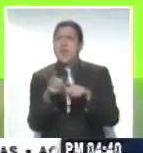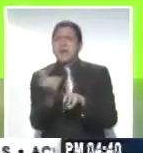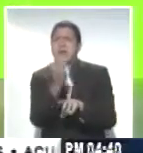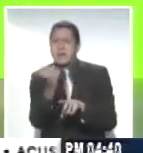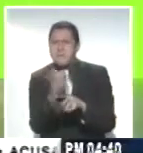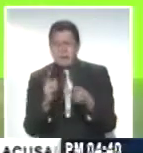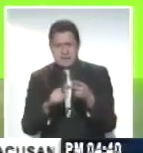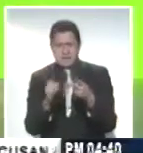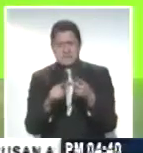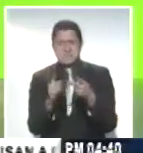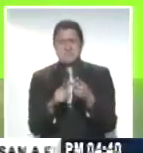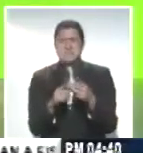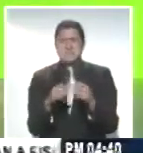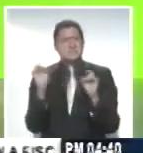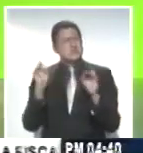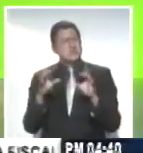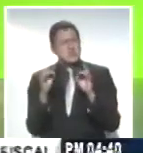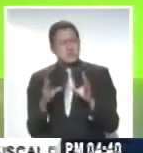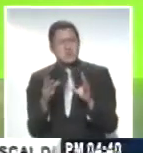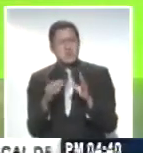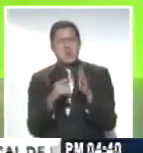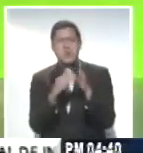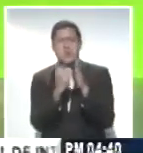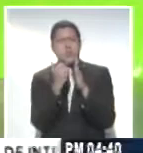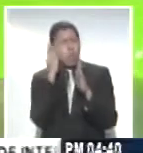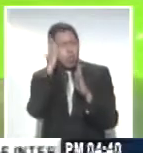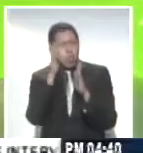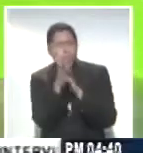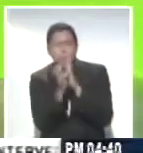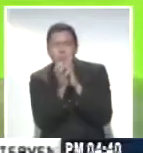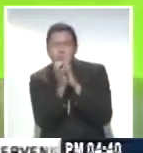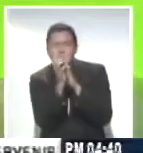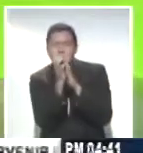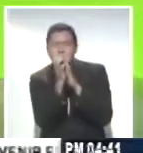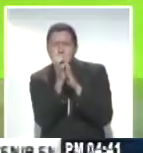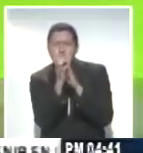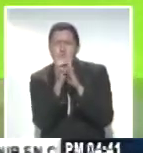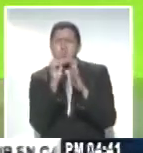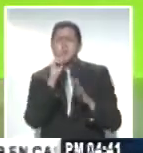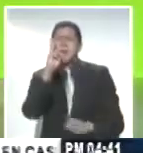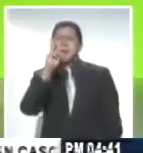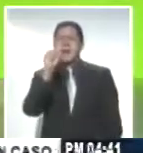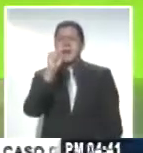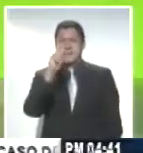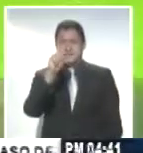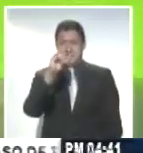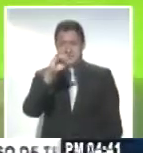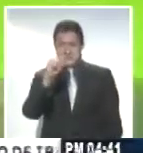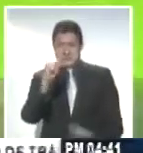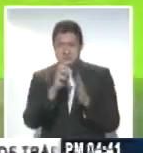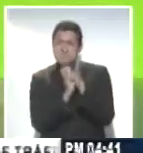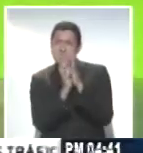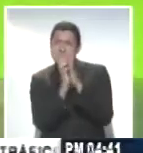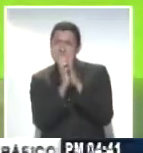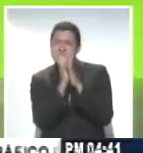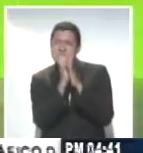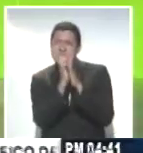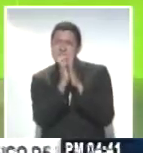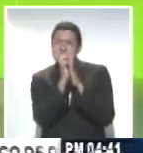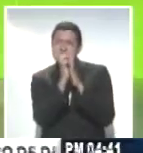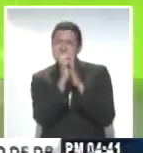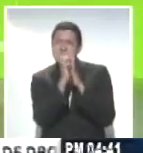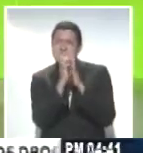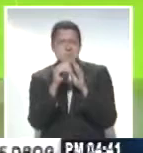Al principio se puede quejar porque se le duermen los dedos, eso nosotros lo llamamos parestesia. Sobre todo,